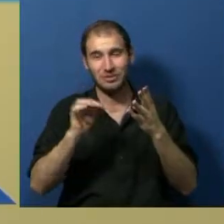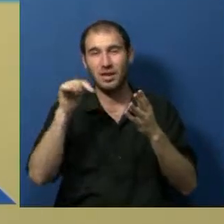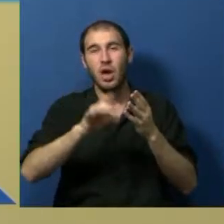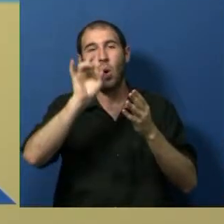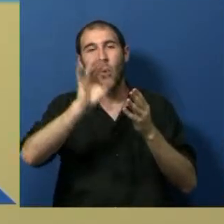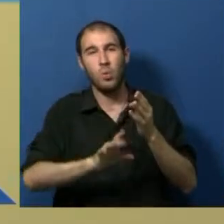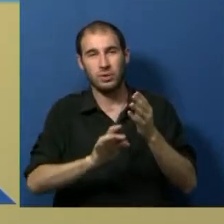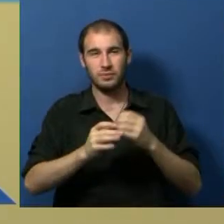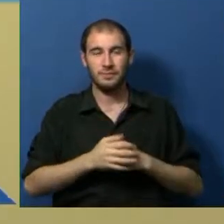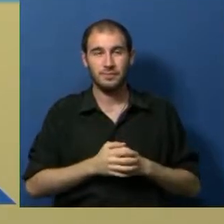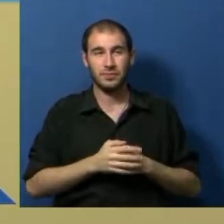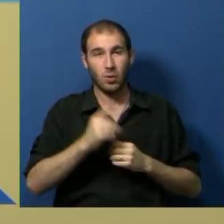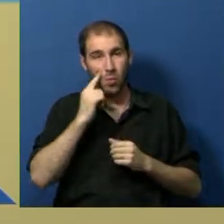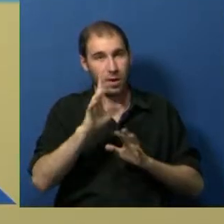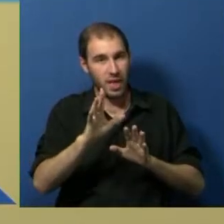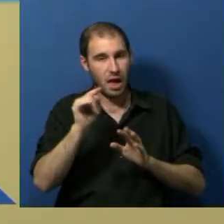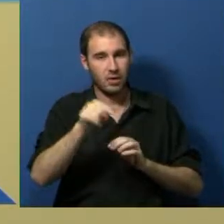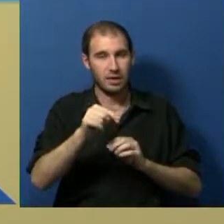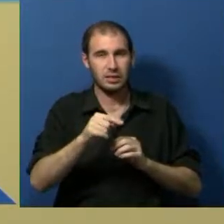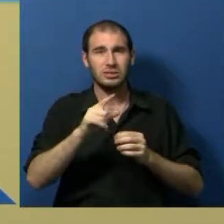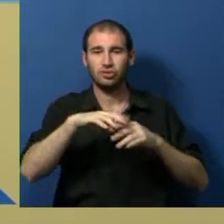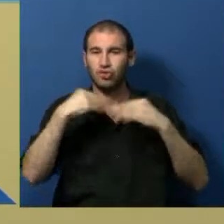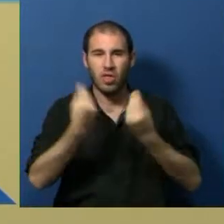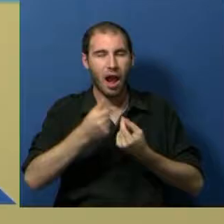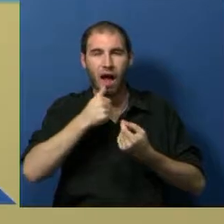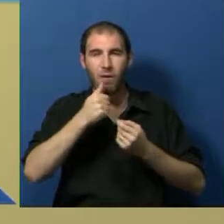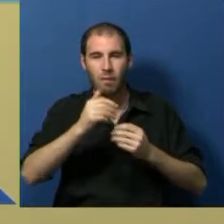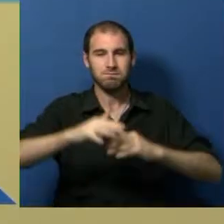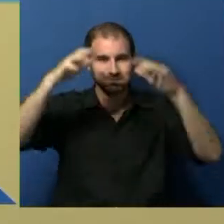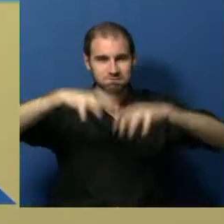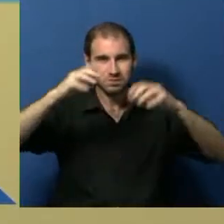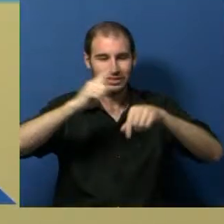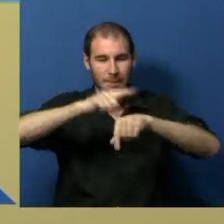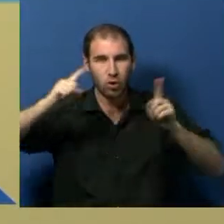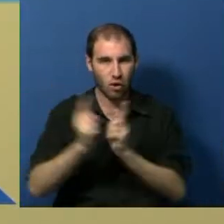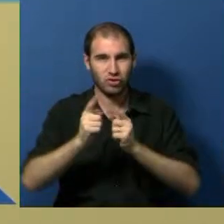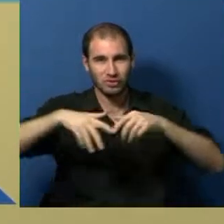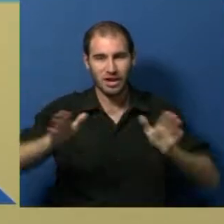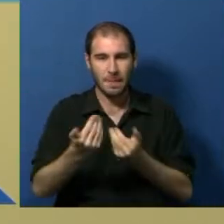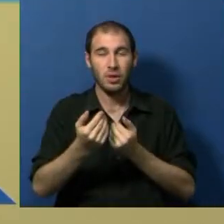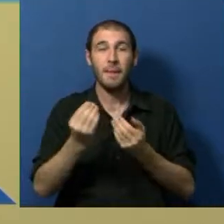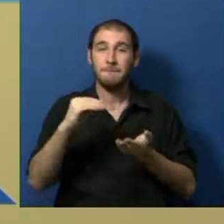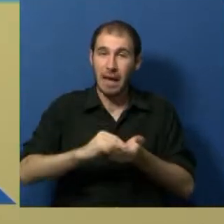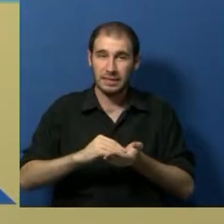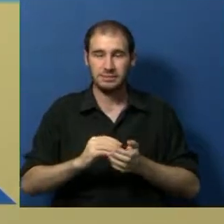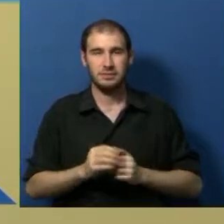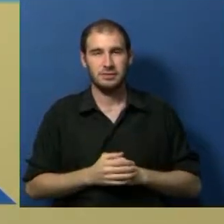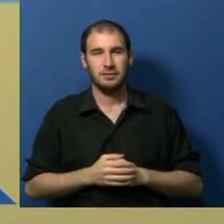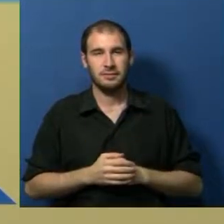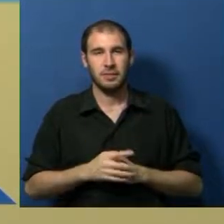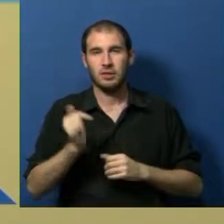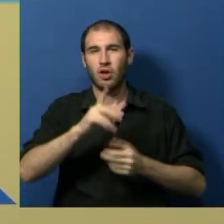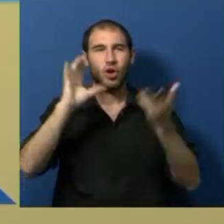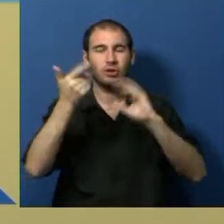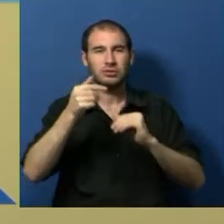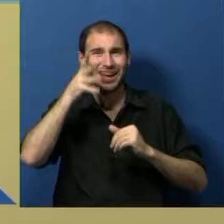solo alertemos en cuanto a la gran cantidad de acumulados de lluvia en cortos periodos de tiempo, sino en cuanto a que se puedan dar